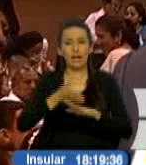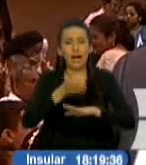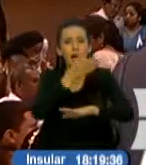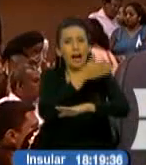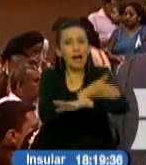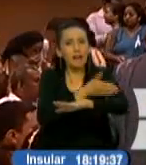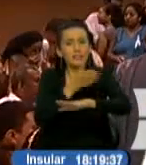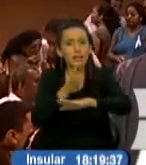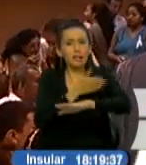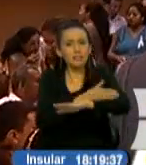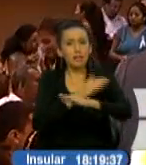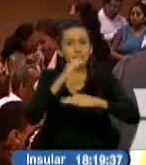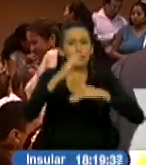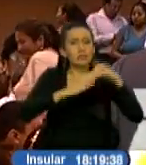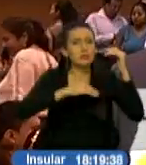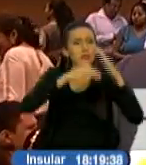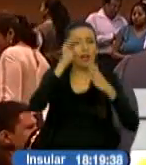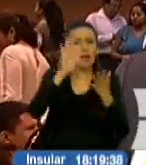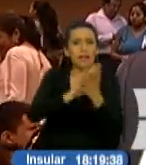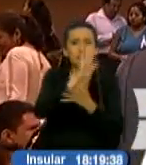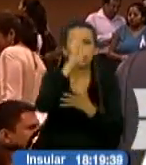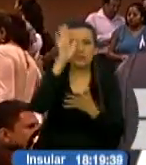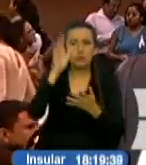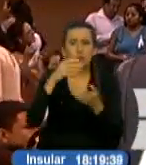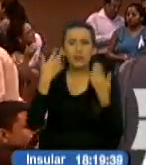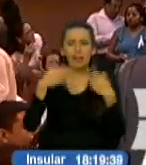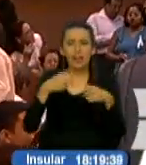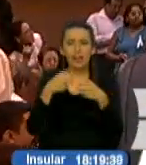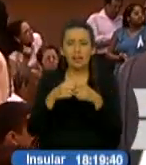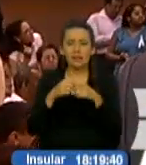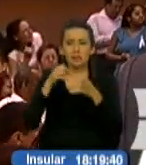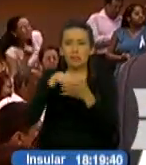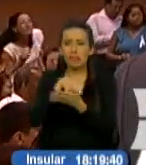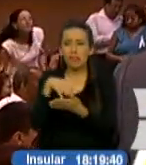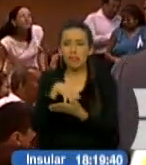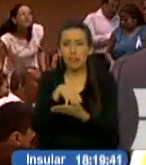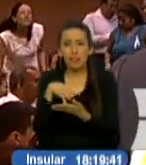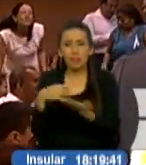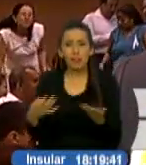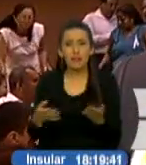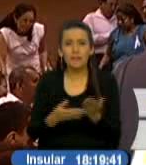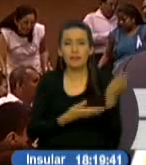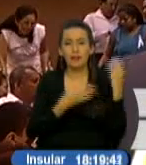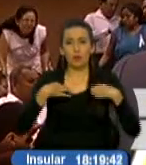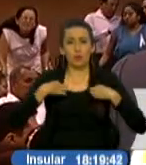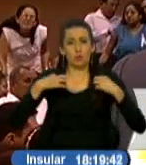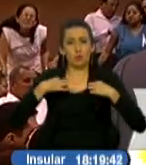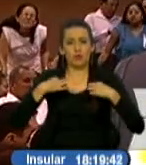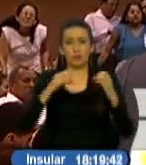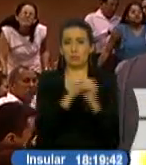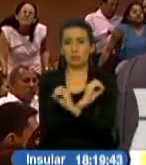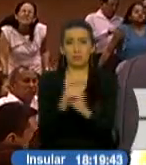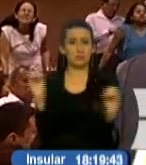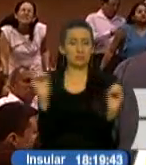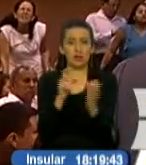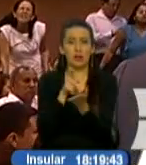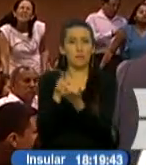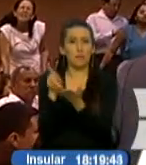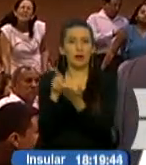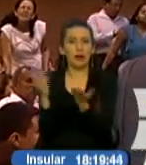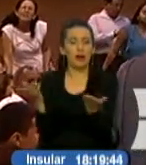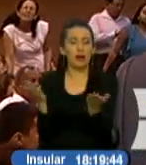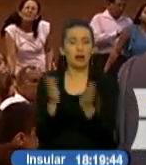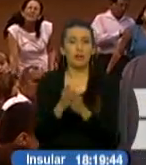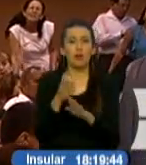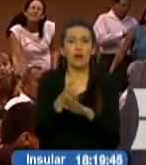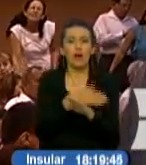nosotros infraestructuras o escuelas de caña, teníamos que no se entregaban lo que son los uniformes, no se daban lo que es la alimentación o lo